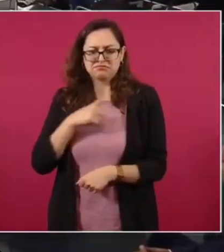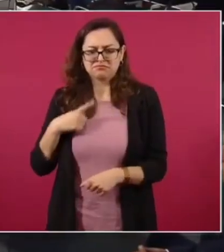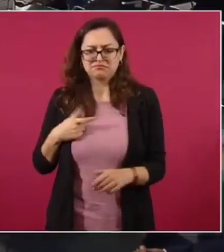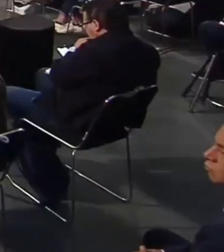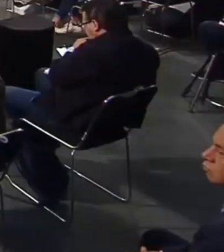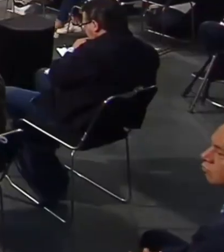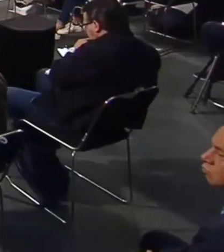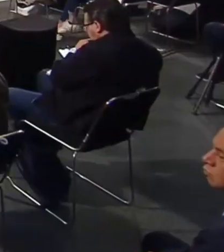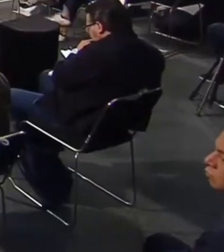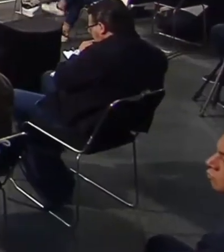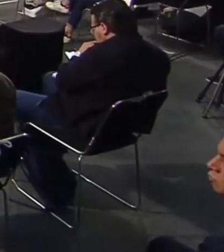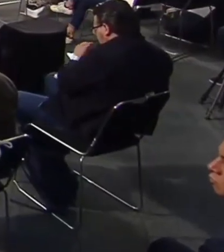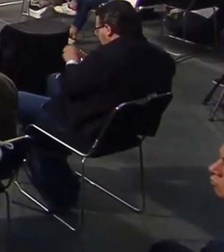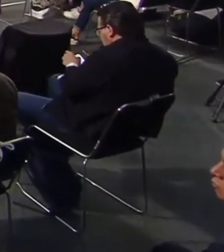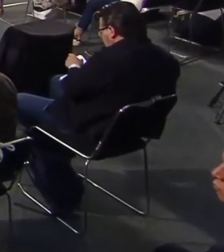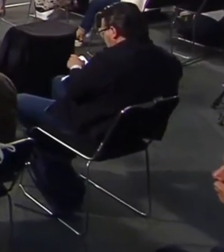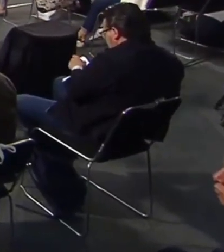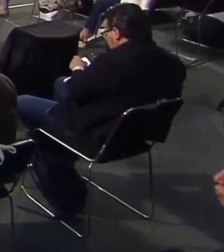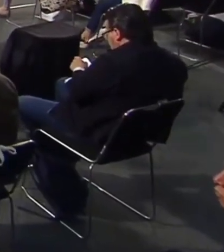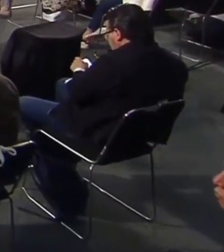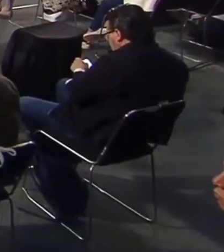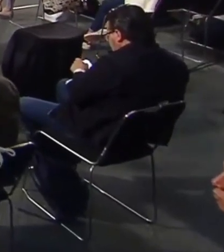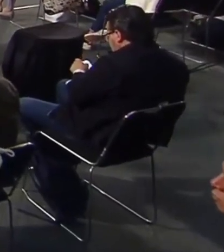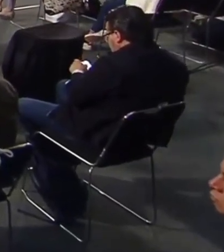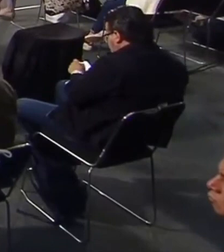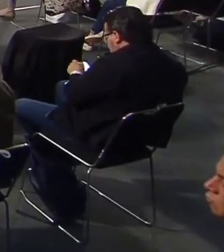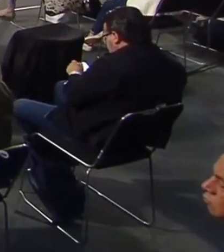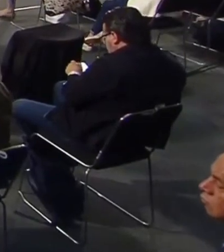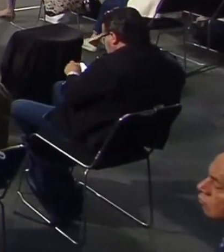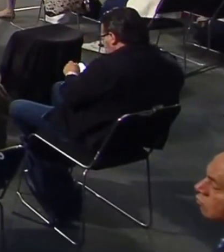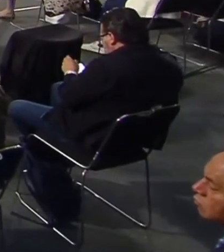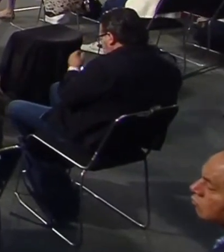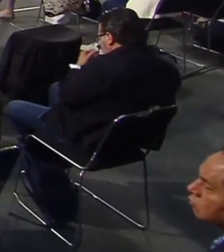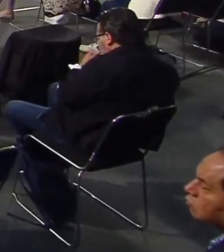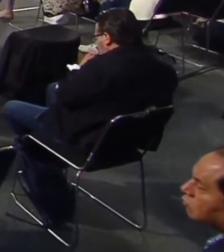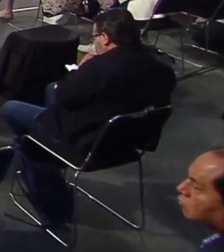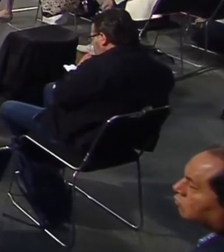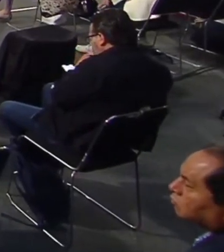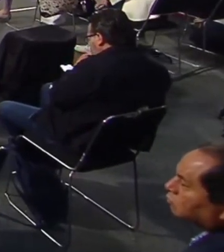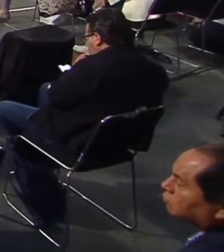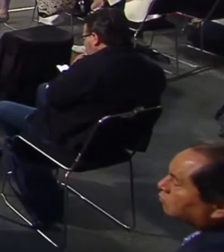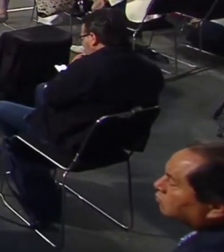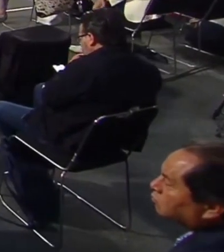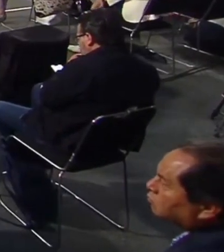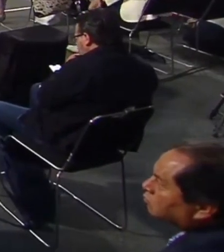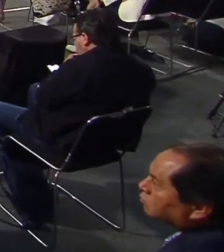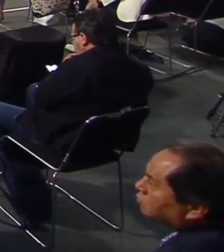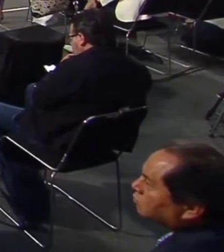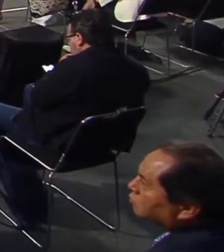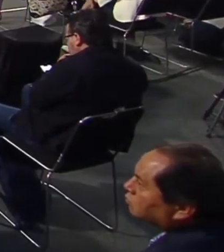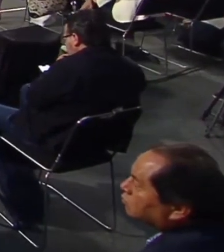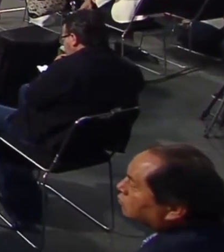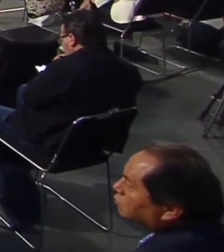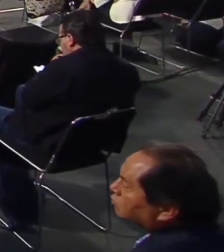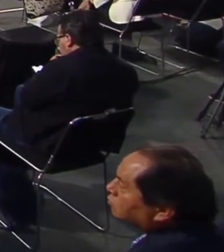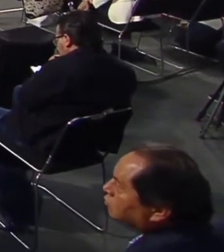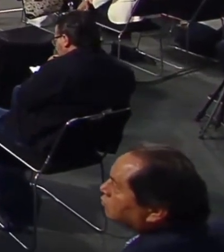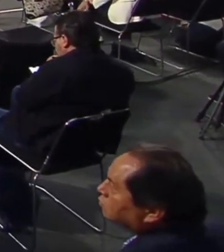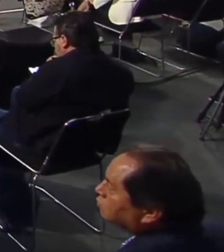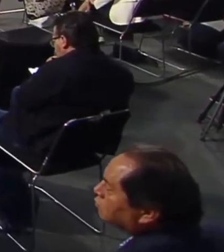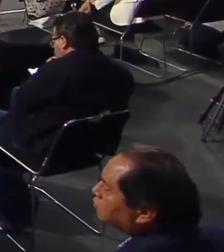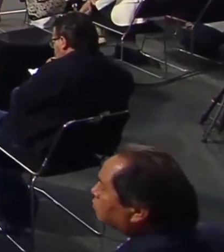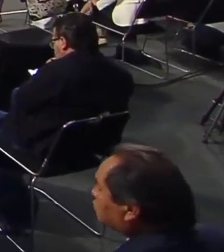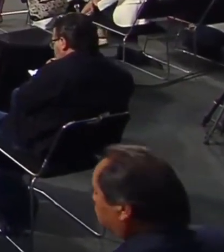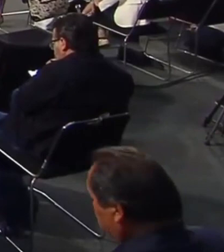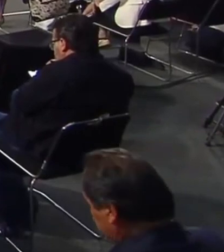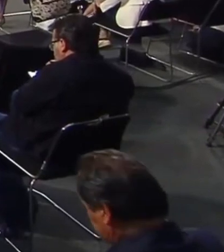aunque se filtró en los primeros días este video que mencionaron sobre que los